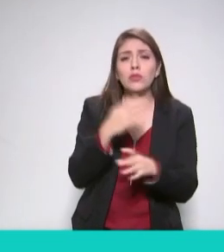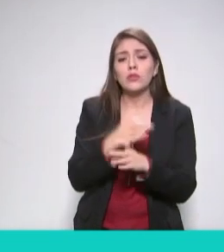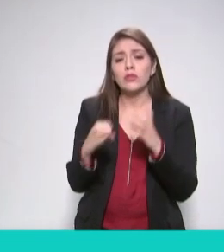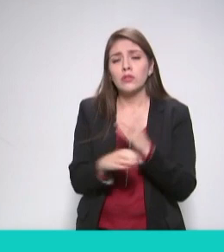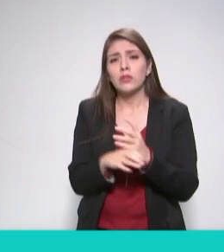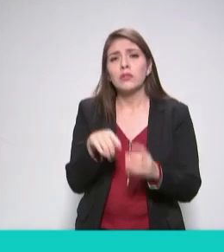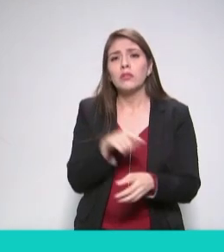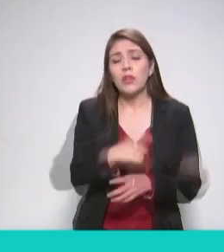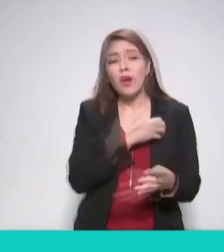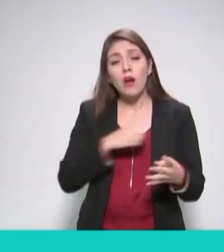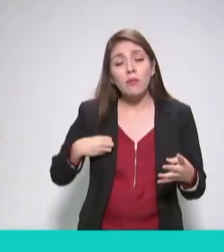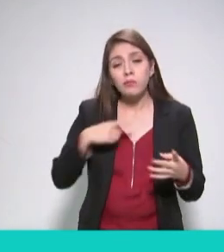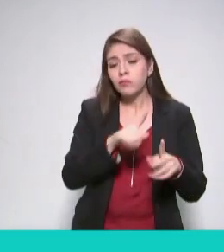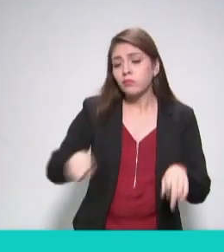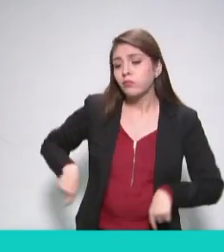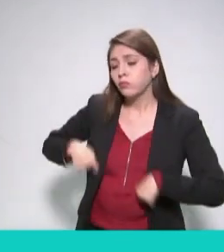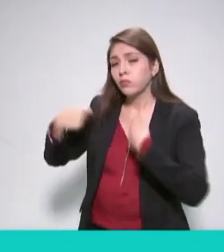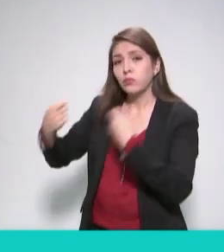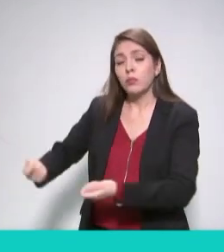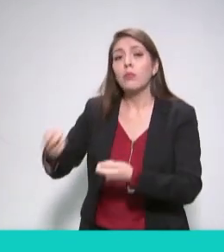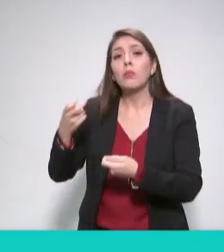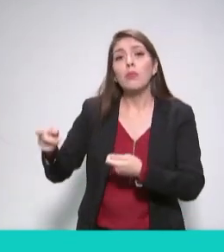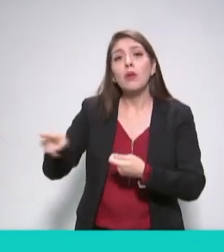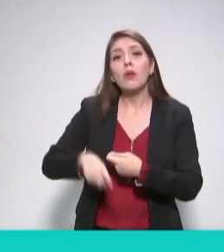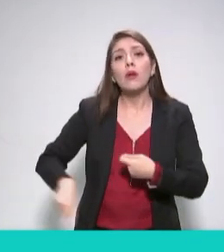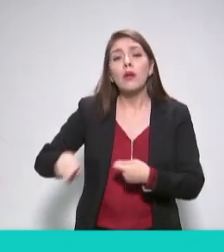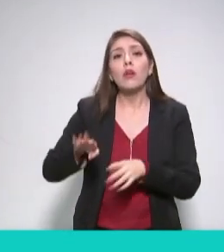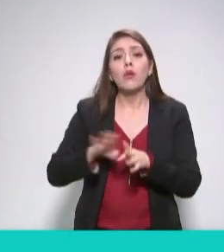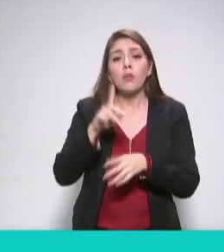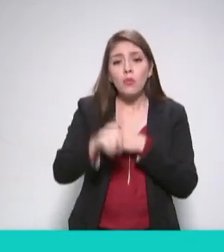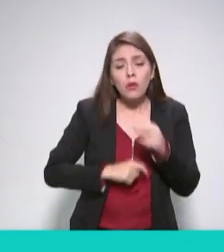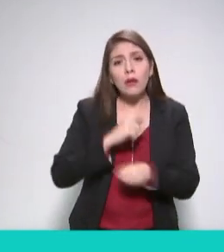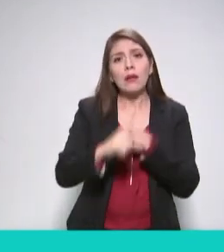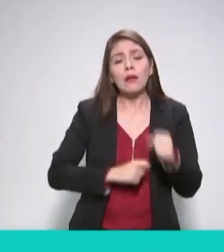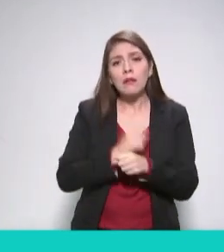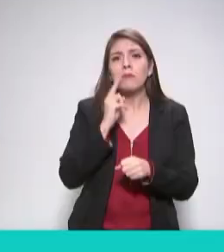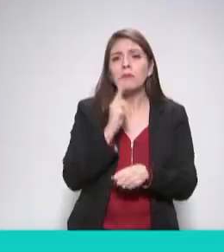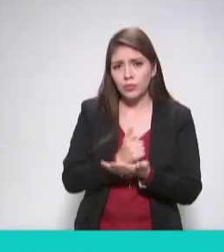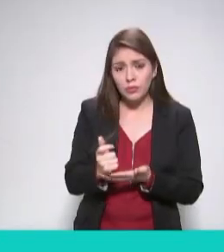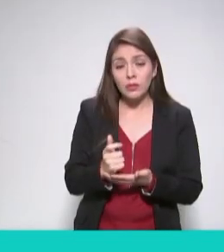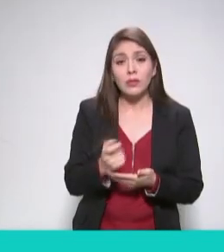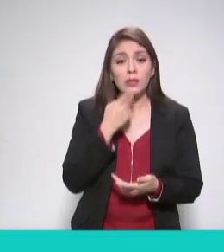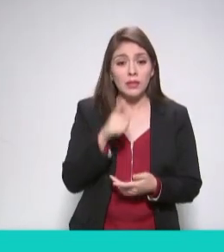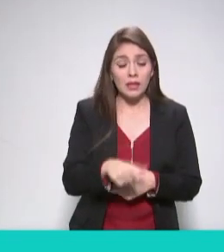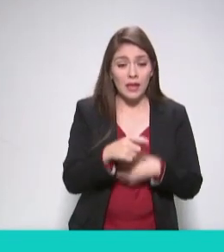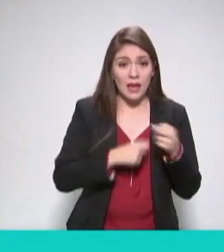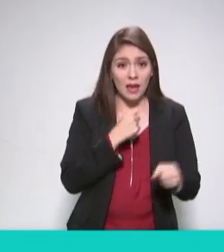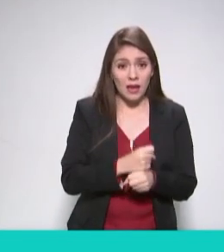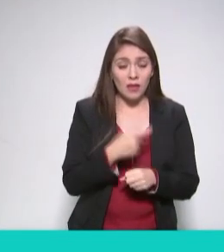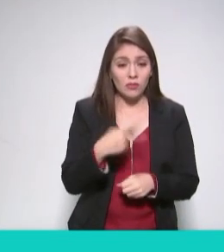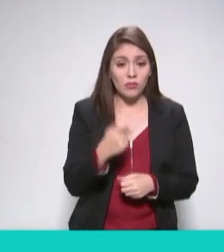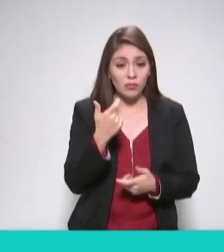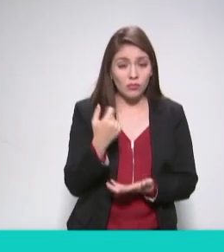confidencialidad podría ser superada a través del ejercicio de ponderación de derechos en ese sentido de la revisión de estados financieros